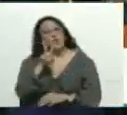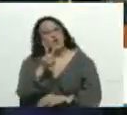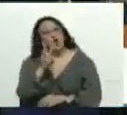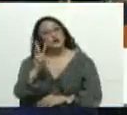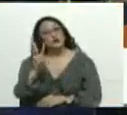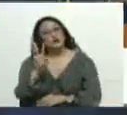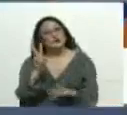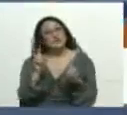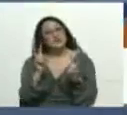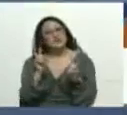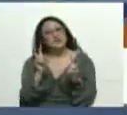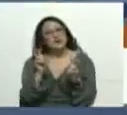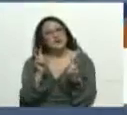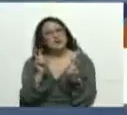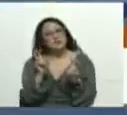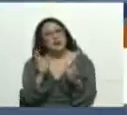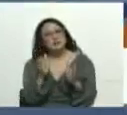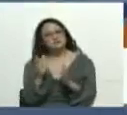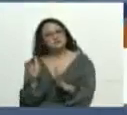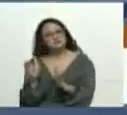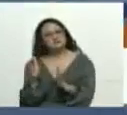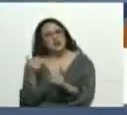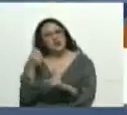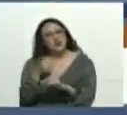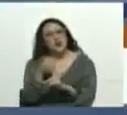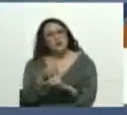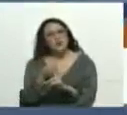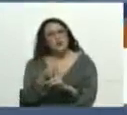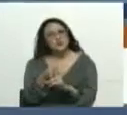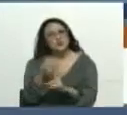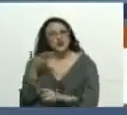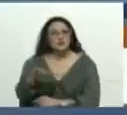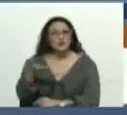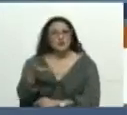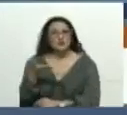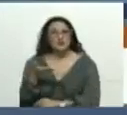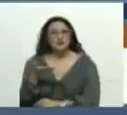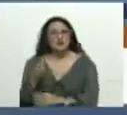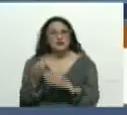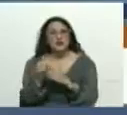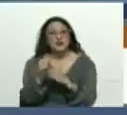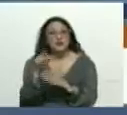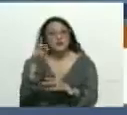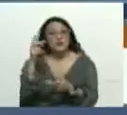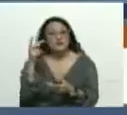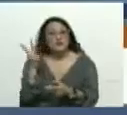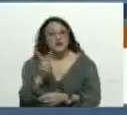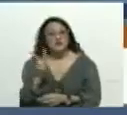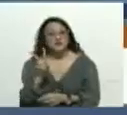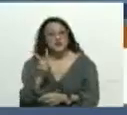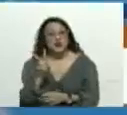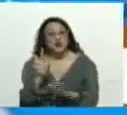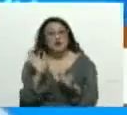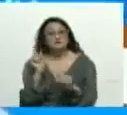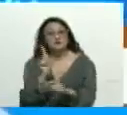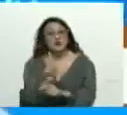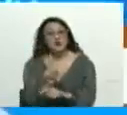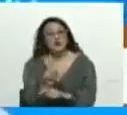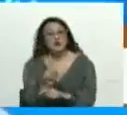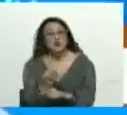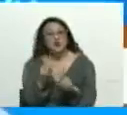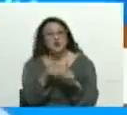o tres Campos concretos se está dando una batalla que es importantísima liderada por Venezuela que es vanguardia en eso uno